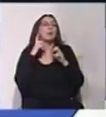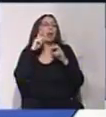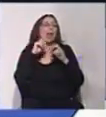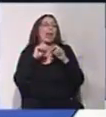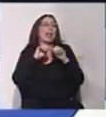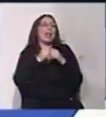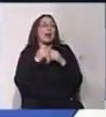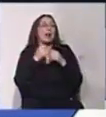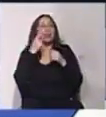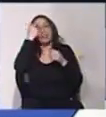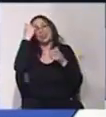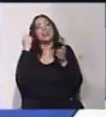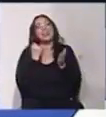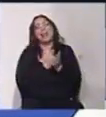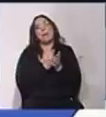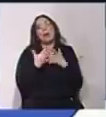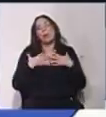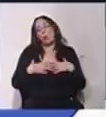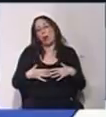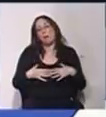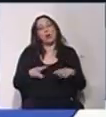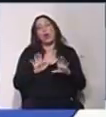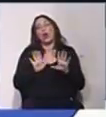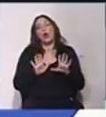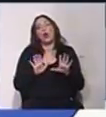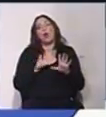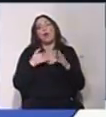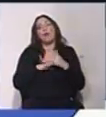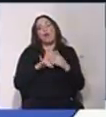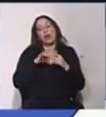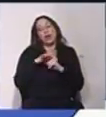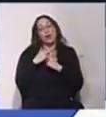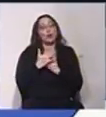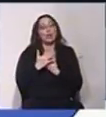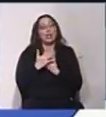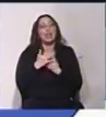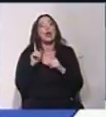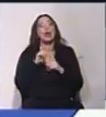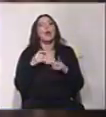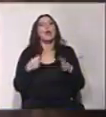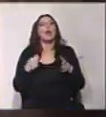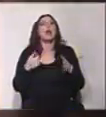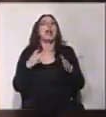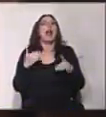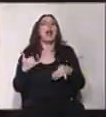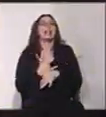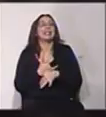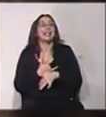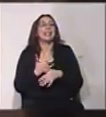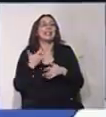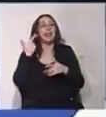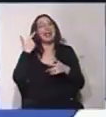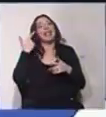cuestión traumática. Exacto. En tu cuerpo, pero no está consignado que fue en el contexto, no un accidente sino de un intento de